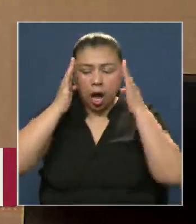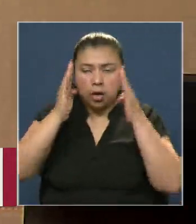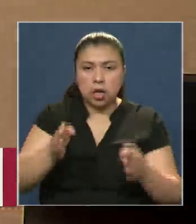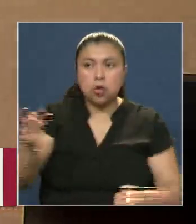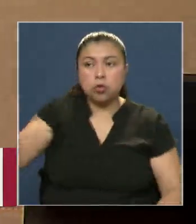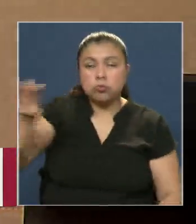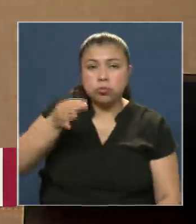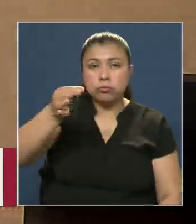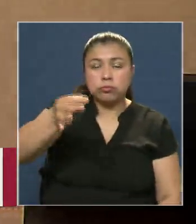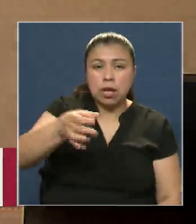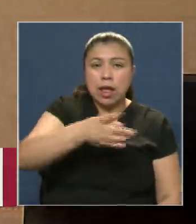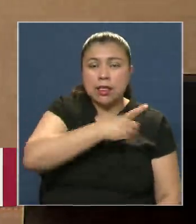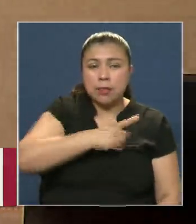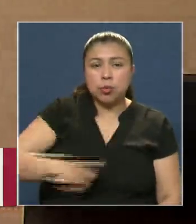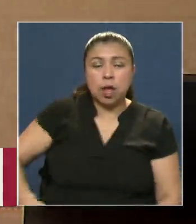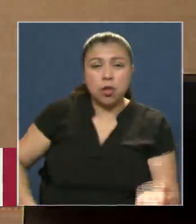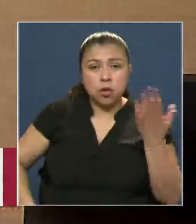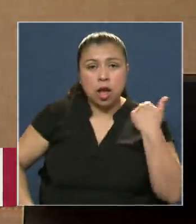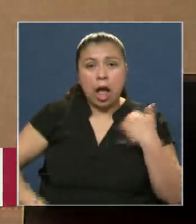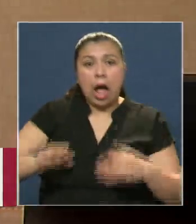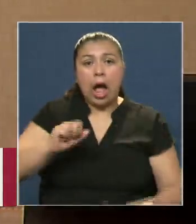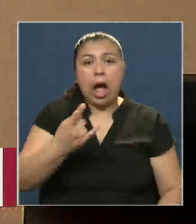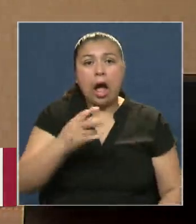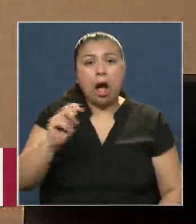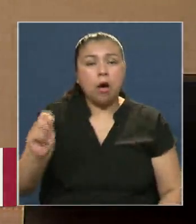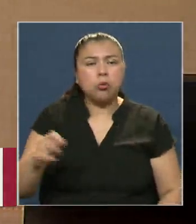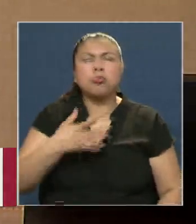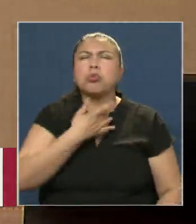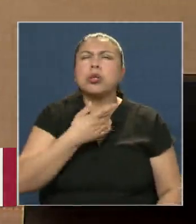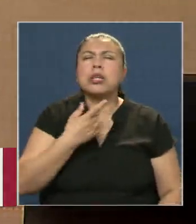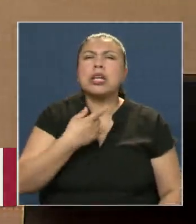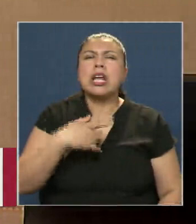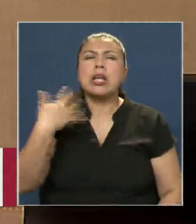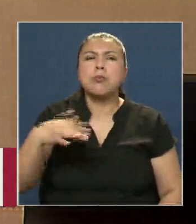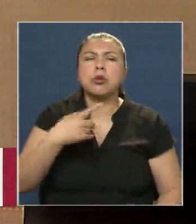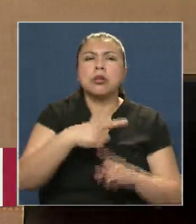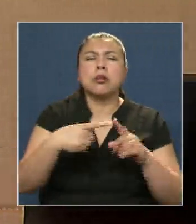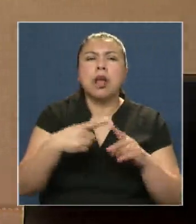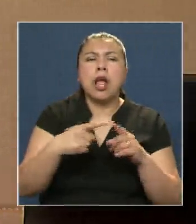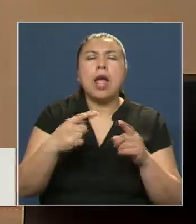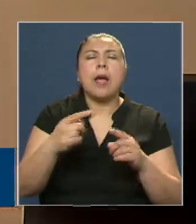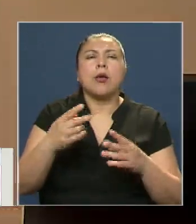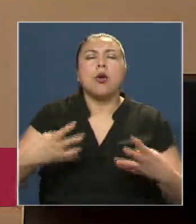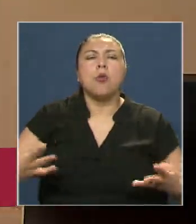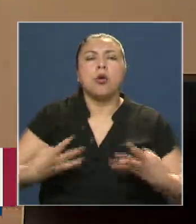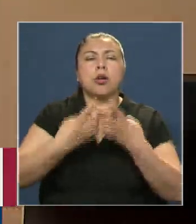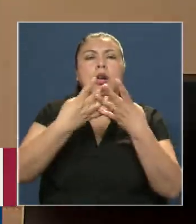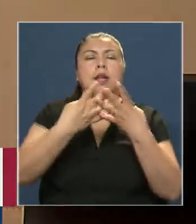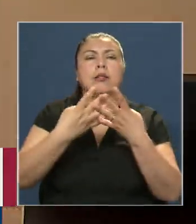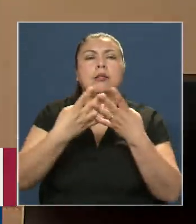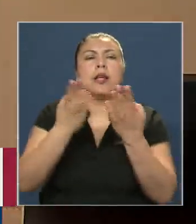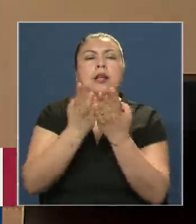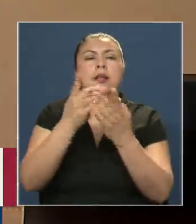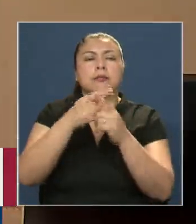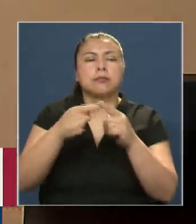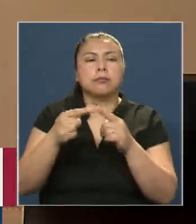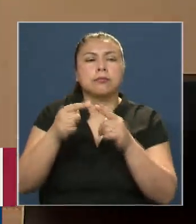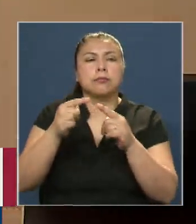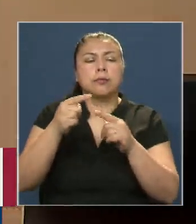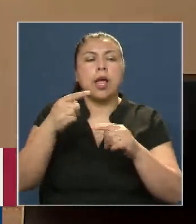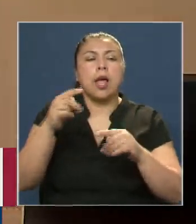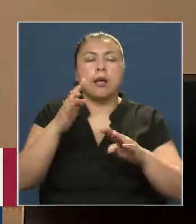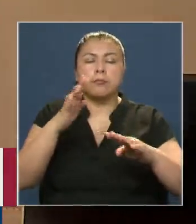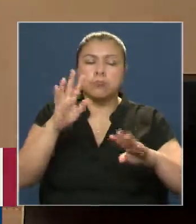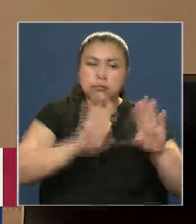intermedio el diputado Aut, ¿por qué es tan importante el nombre Red Clase Media Protegida? Porque va directamente enfocado a ese